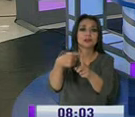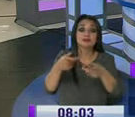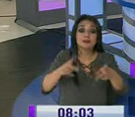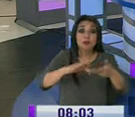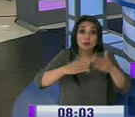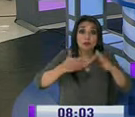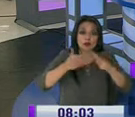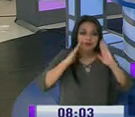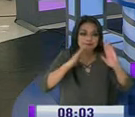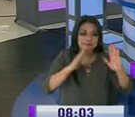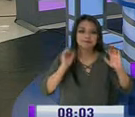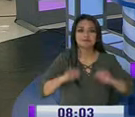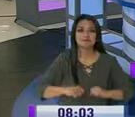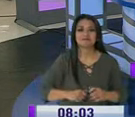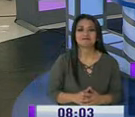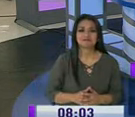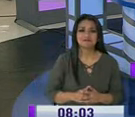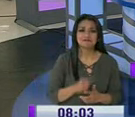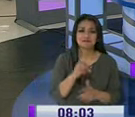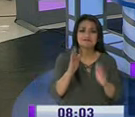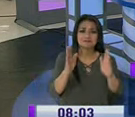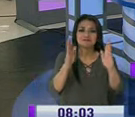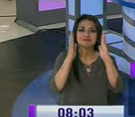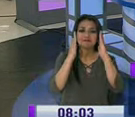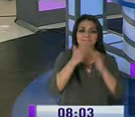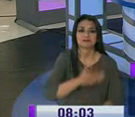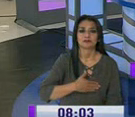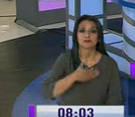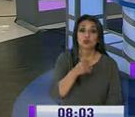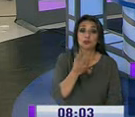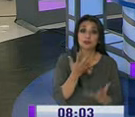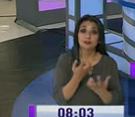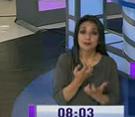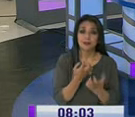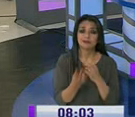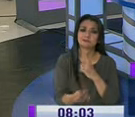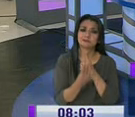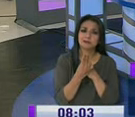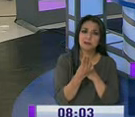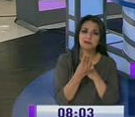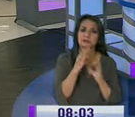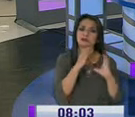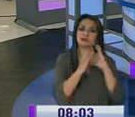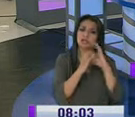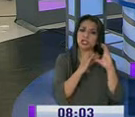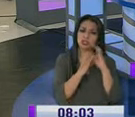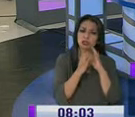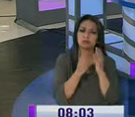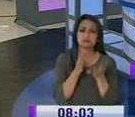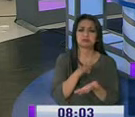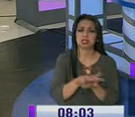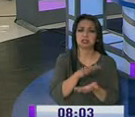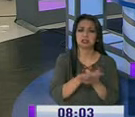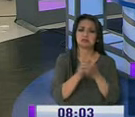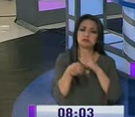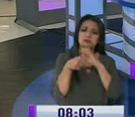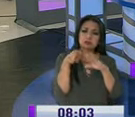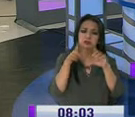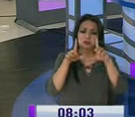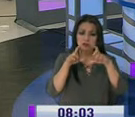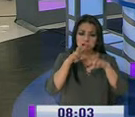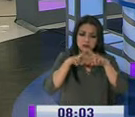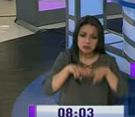comunidad. Así es, así que esté atentos, por favor, usted también, si quiere comunicarse con nosotros, estamos atentos a recibir sus fotografías de lo que ocurre ahí en